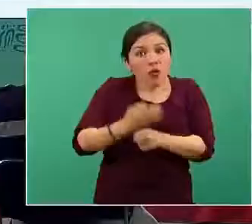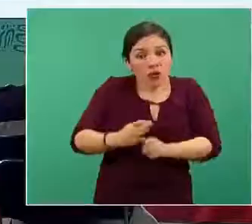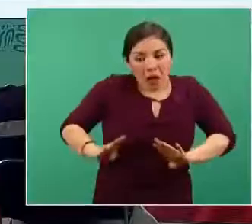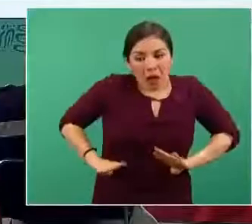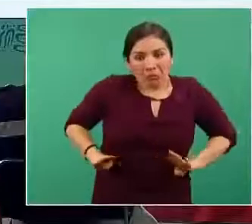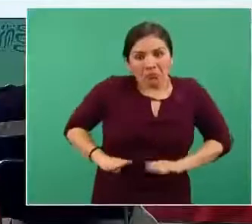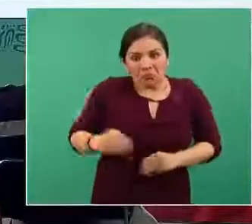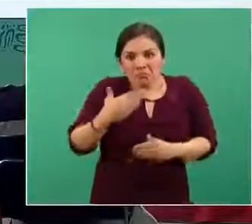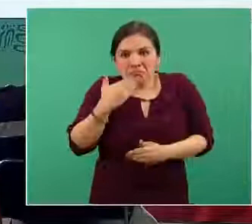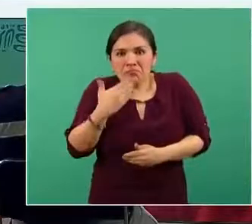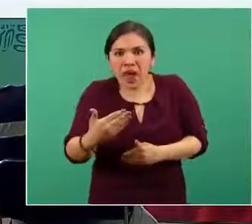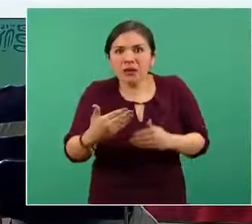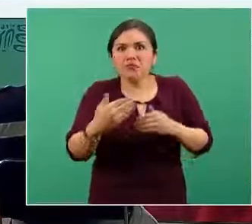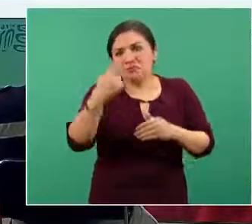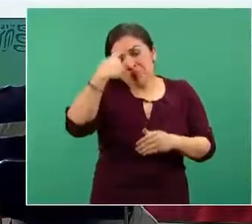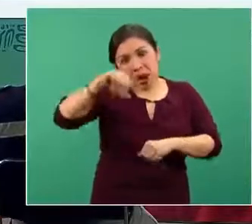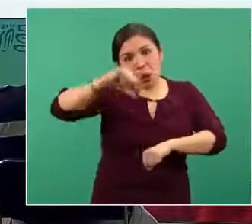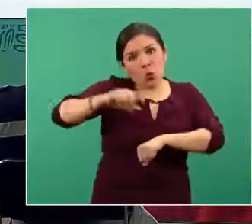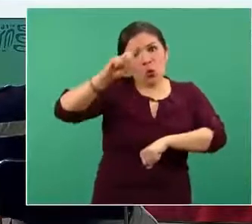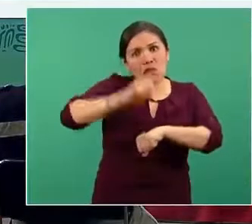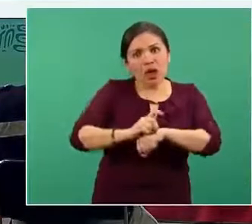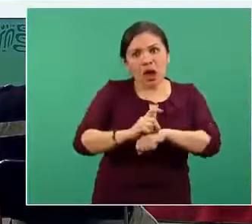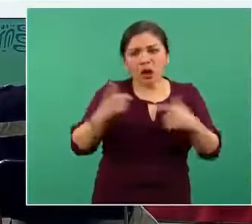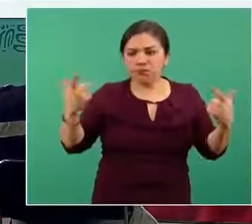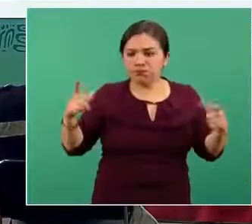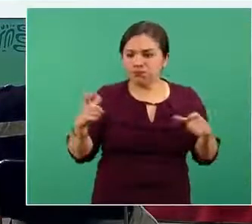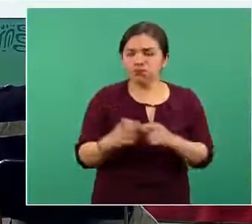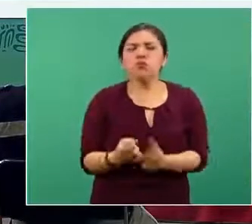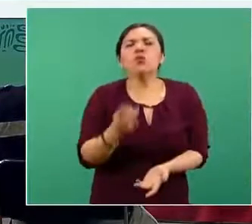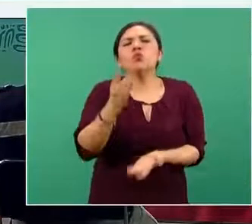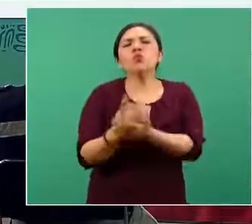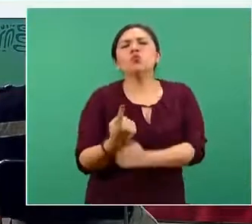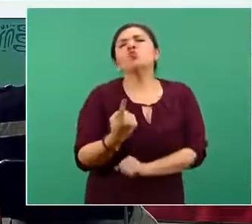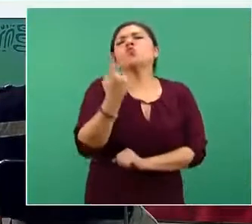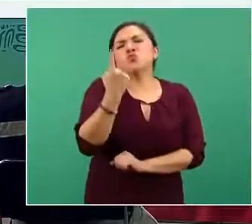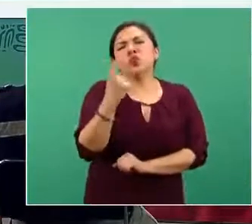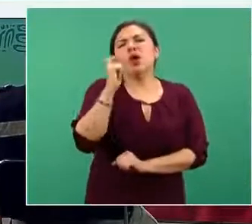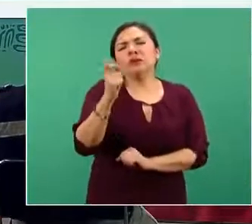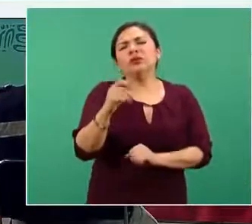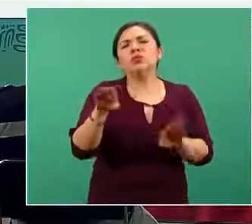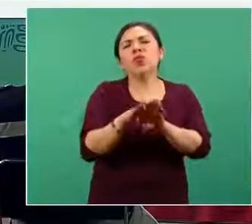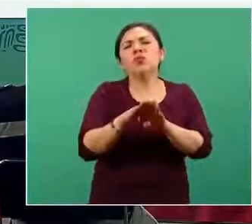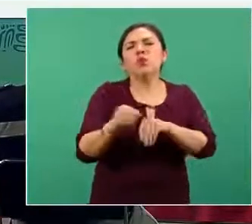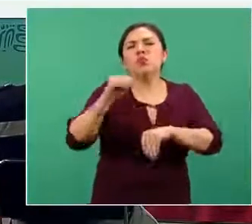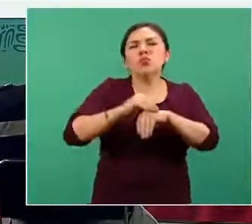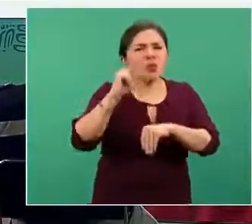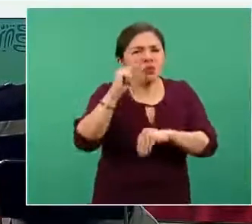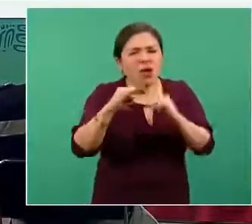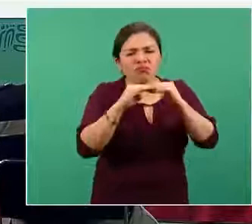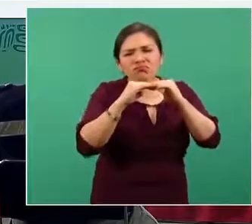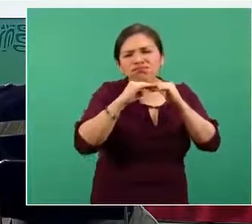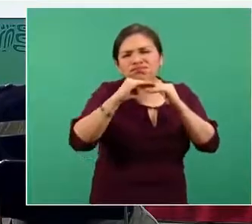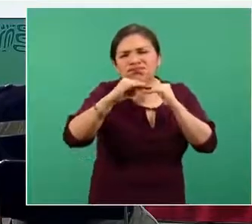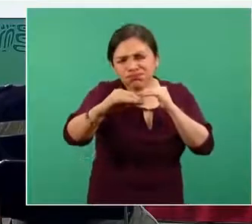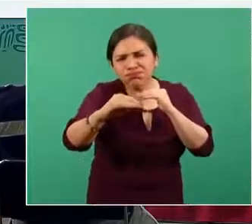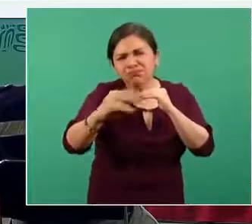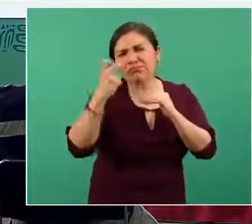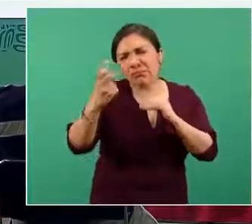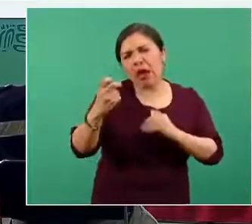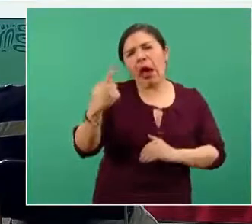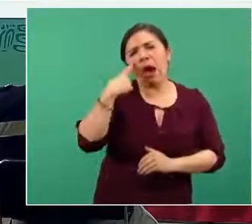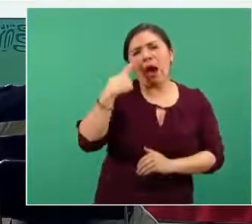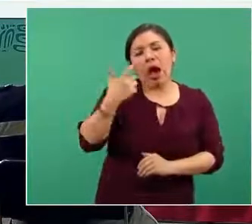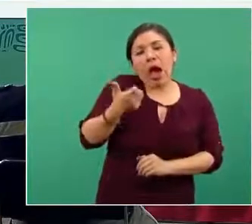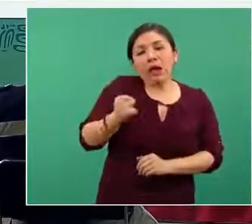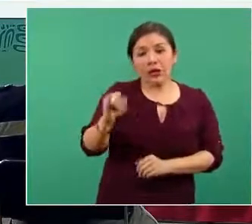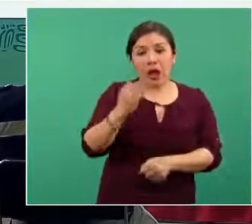comportamiento descendente al día de hoy y solo una tiene un comportamiento de meseta. Por lo tanto, la media nacional pues